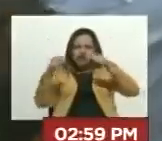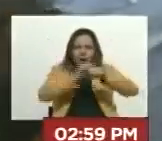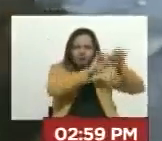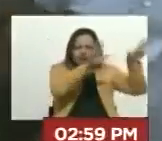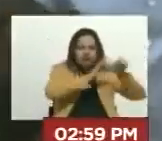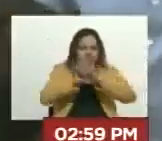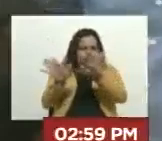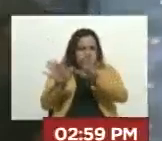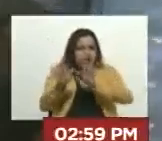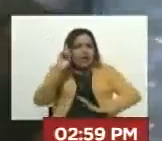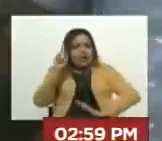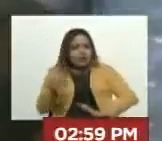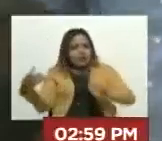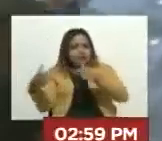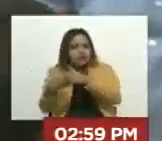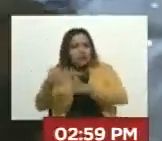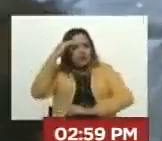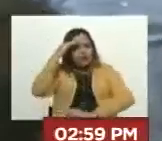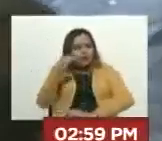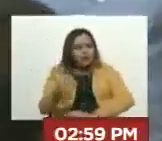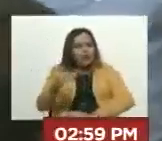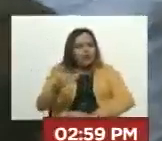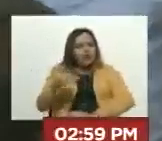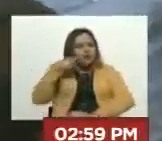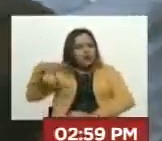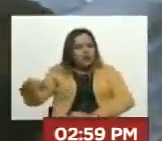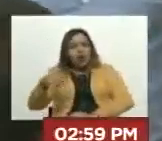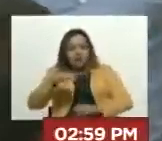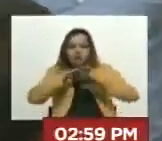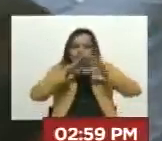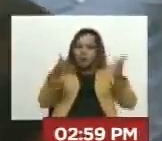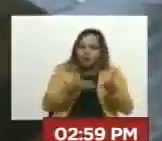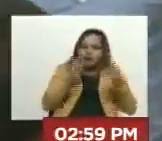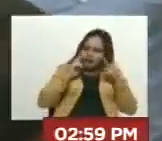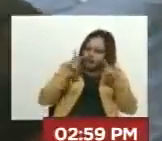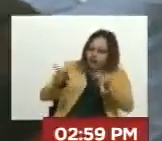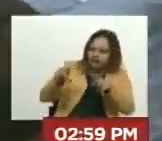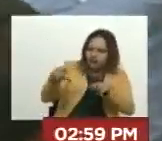y contra el alto mando político y militar que estaba ahí. El mundo fue testigo, todo el mundo lo vio.